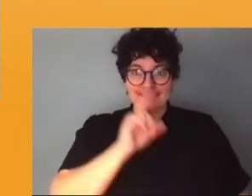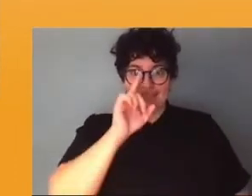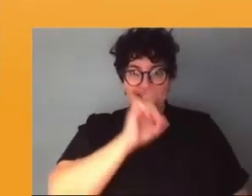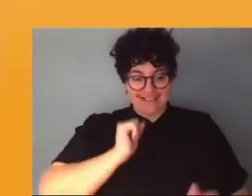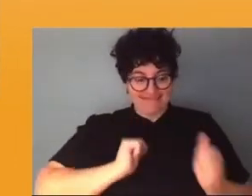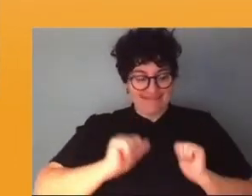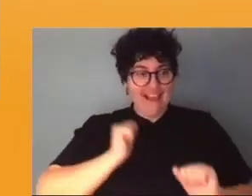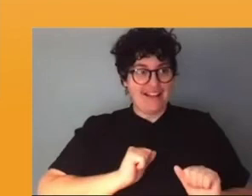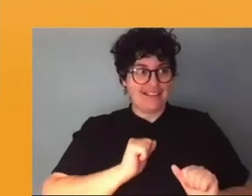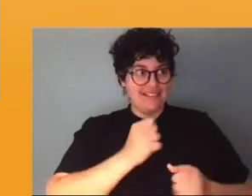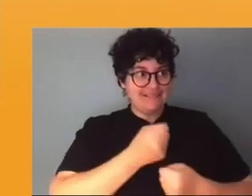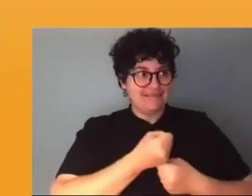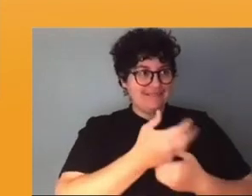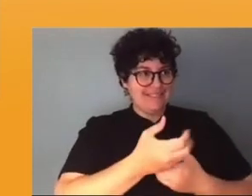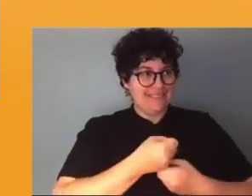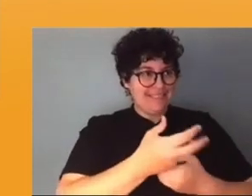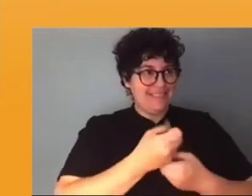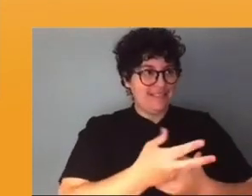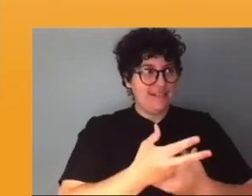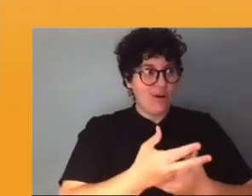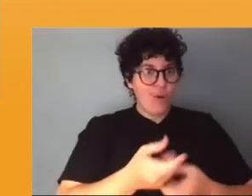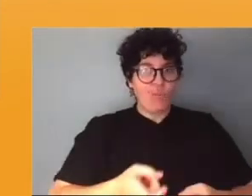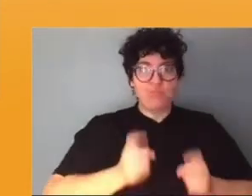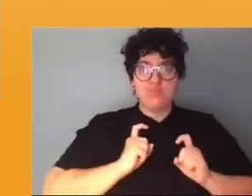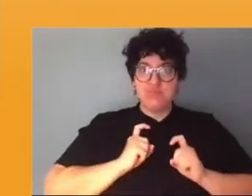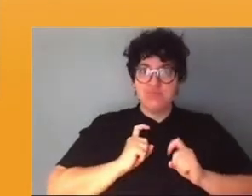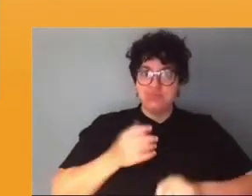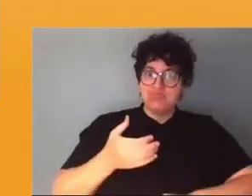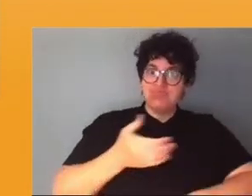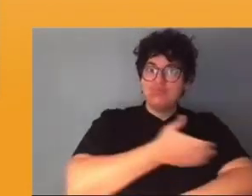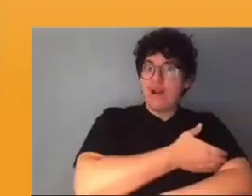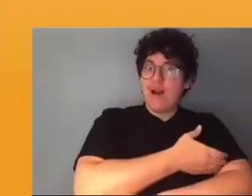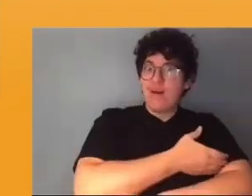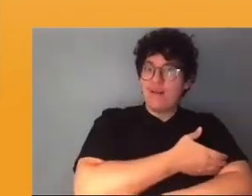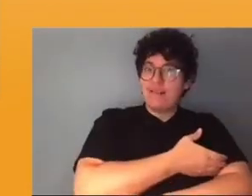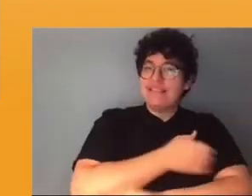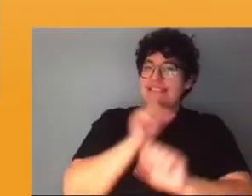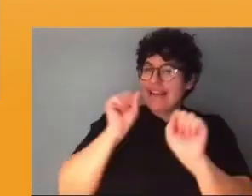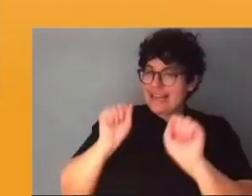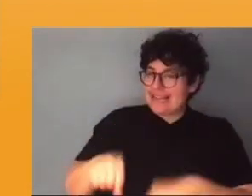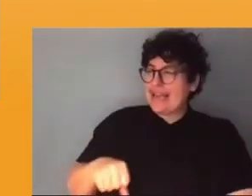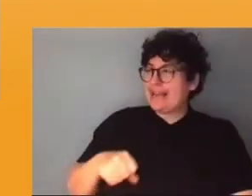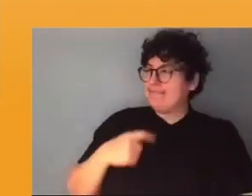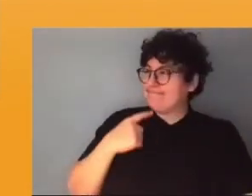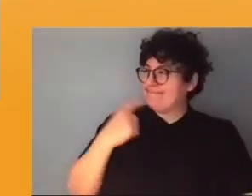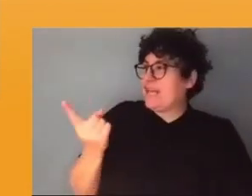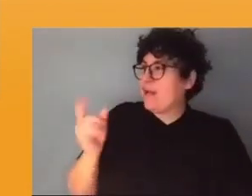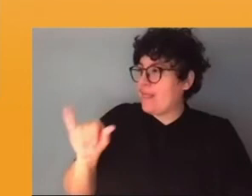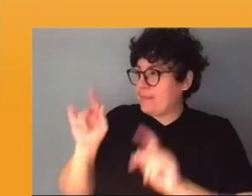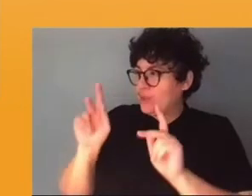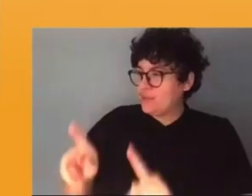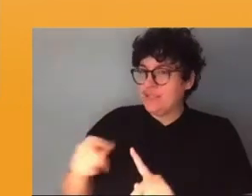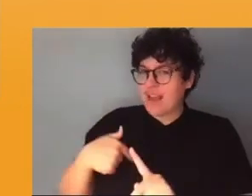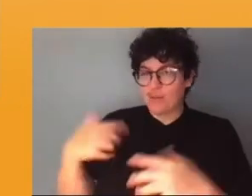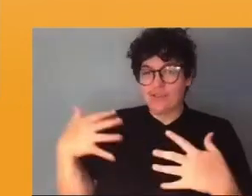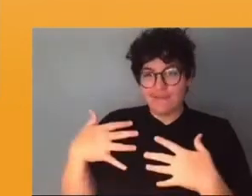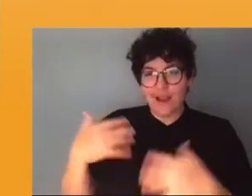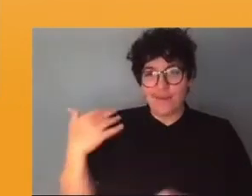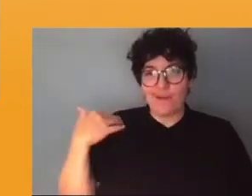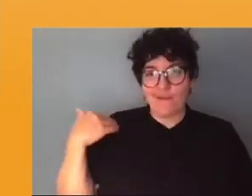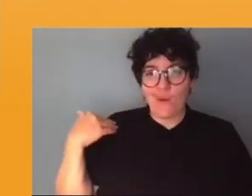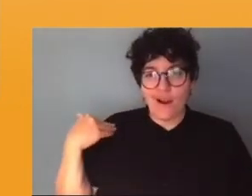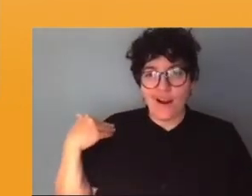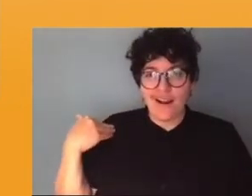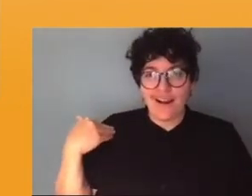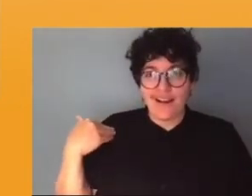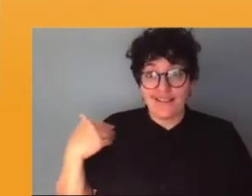en lo que yo dije, bueno, le debería decir algo a esta persona y lo terminé haciendo